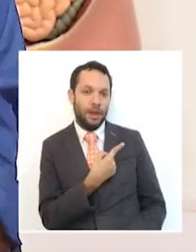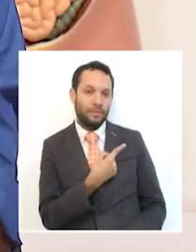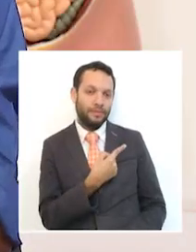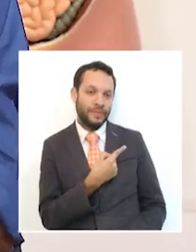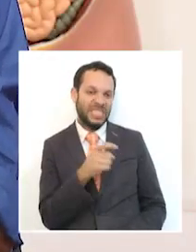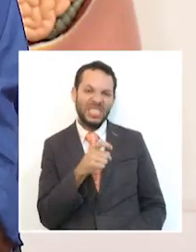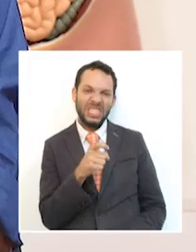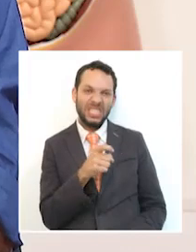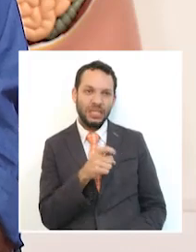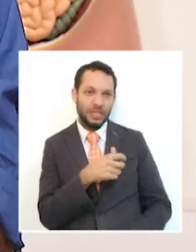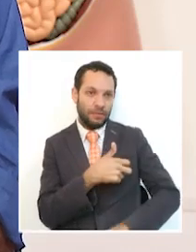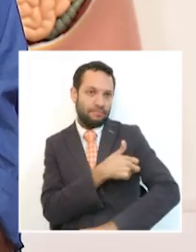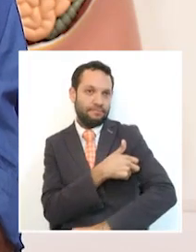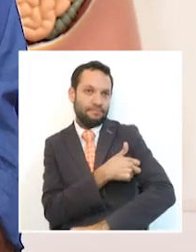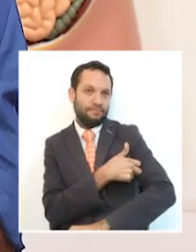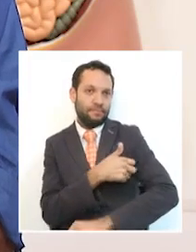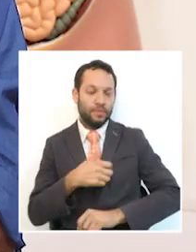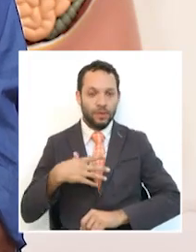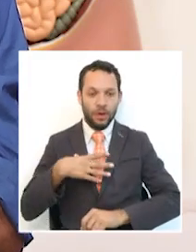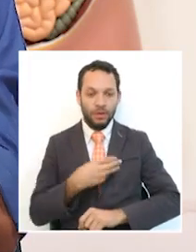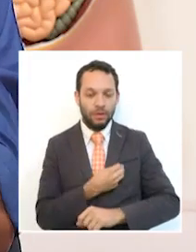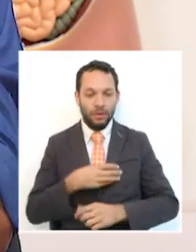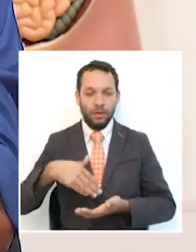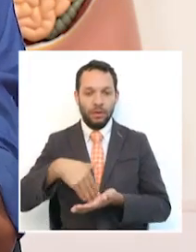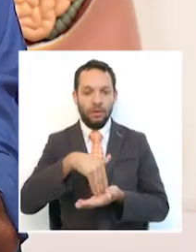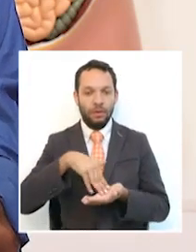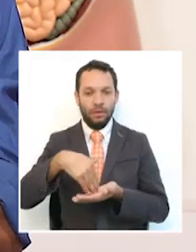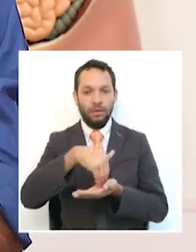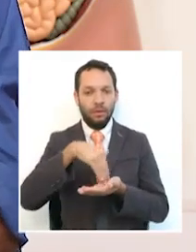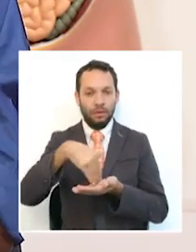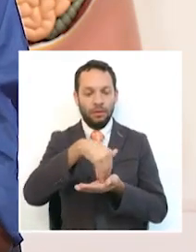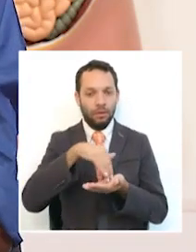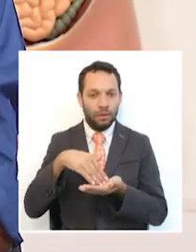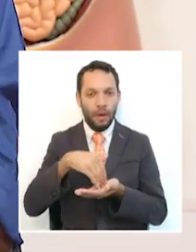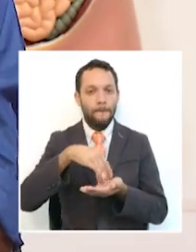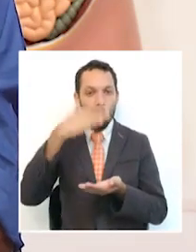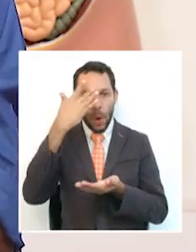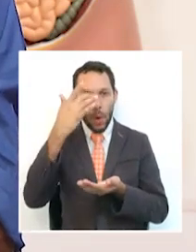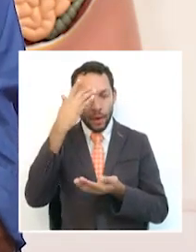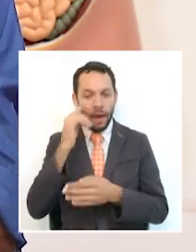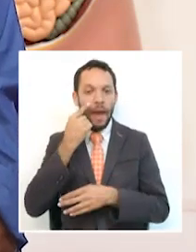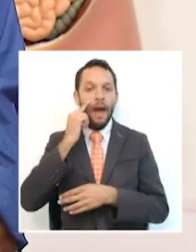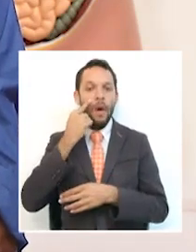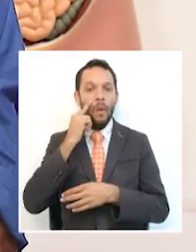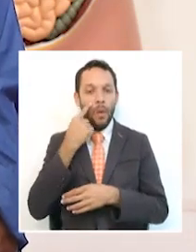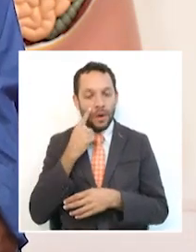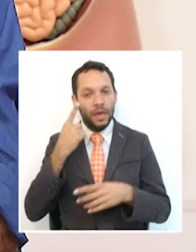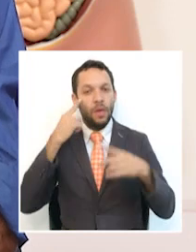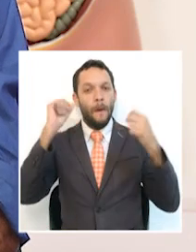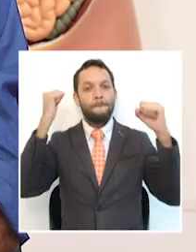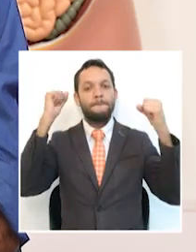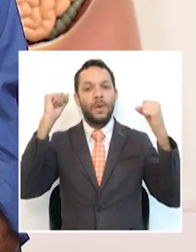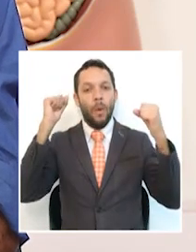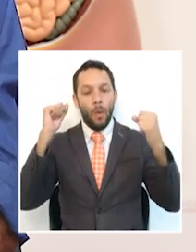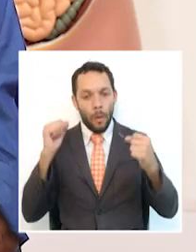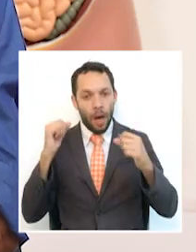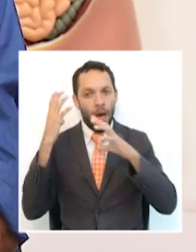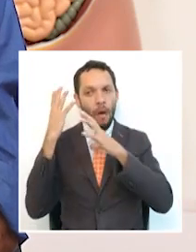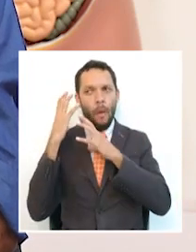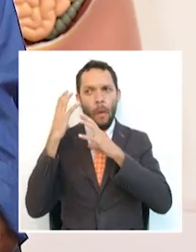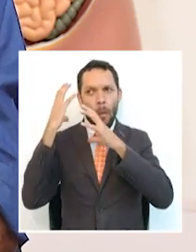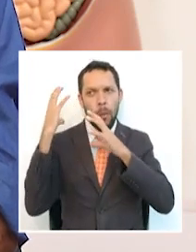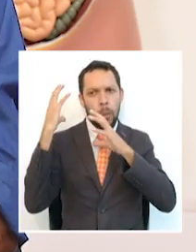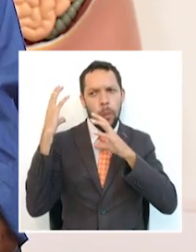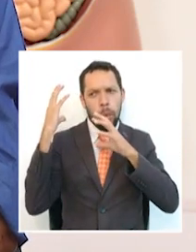vital todos perdemos energía vital y ahí es donde viene la famosa depresión que no es una enfermedad la depresión